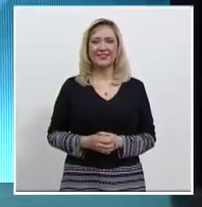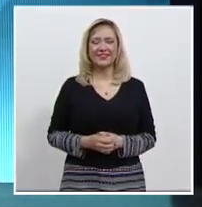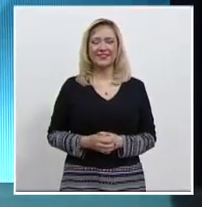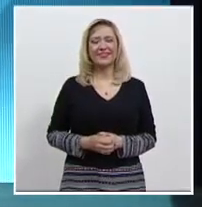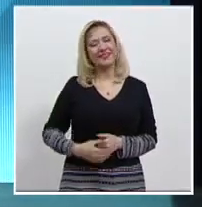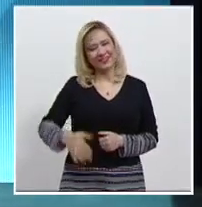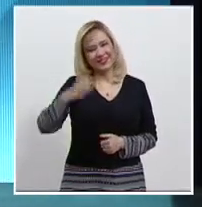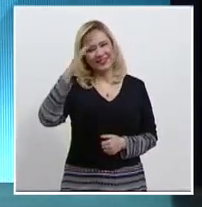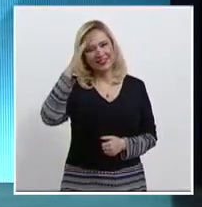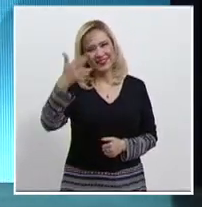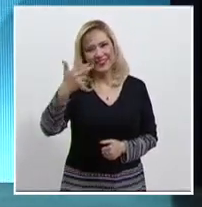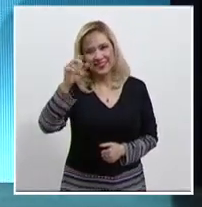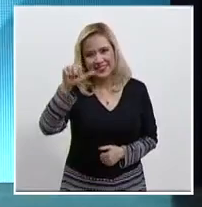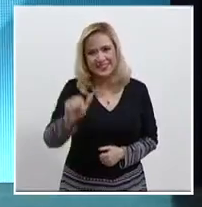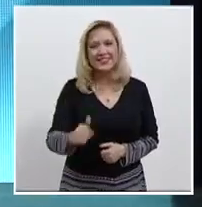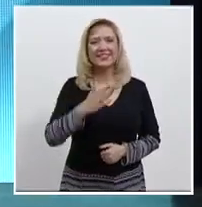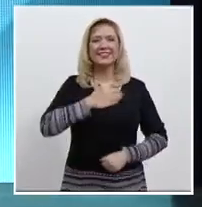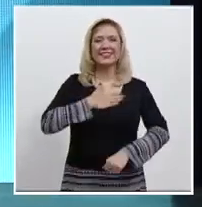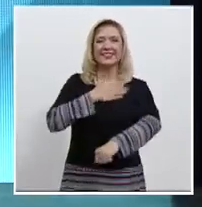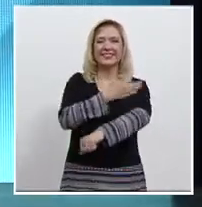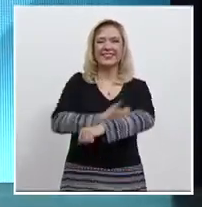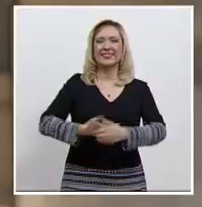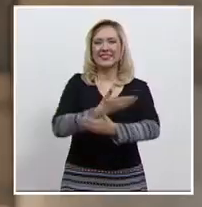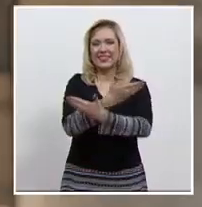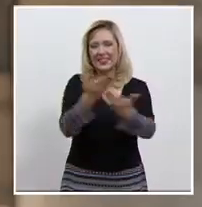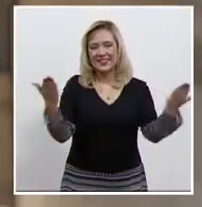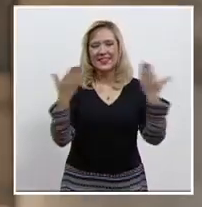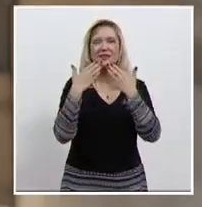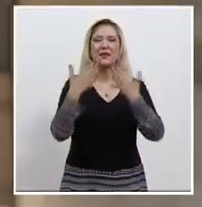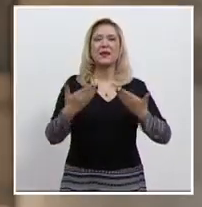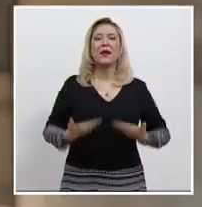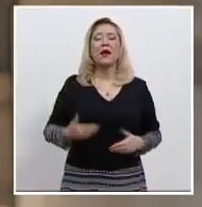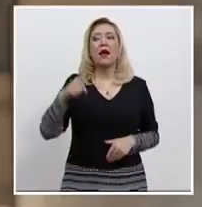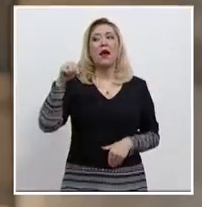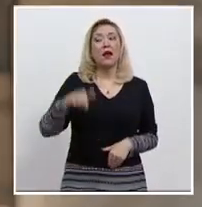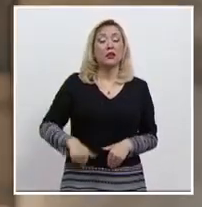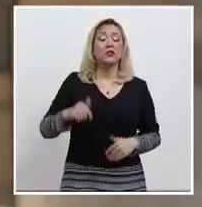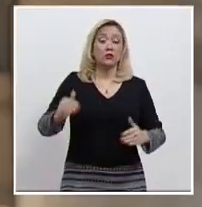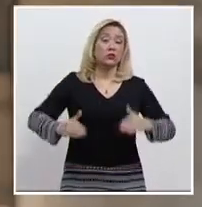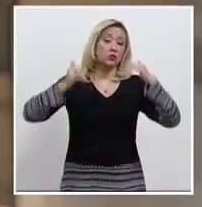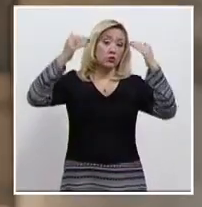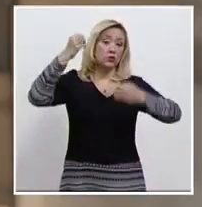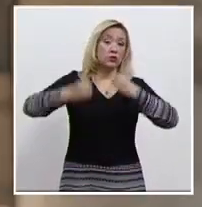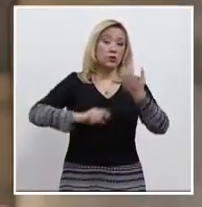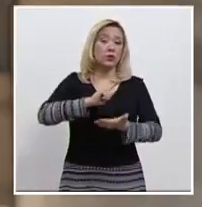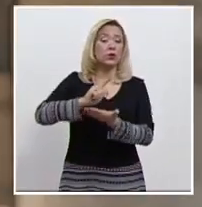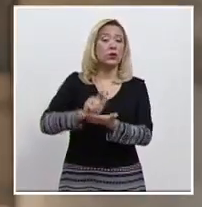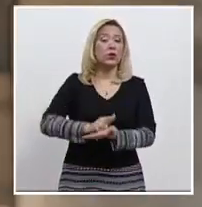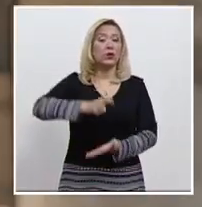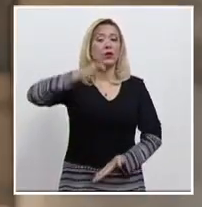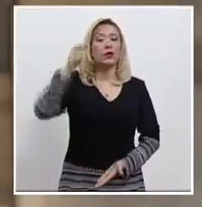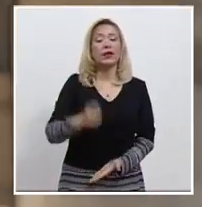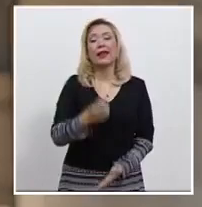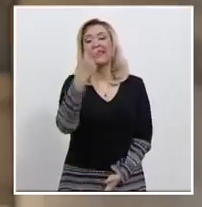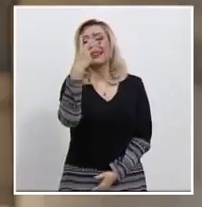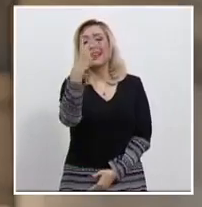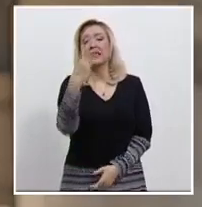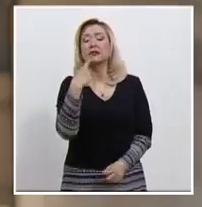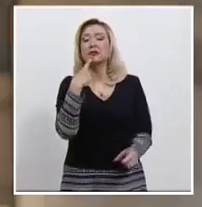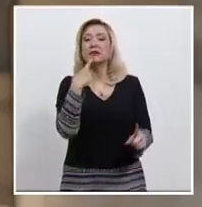¿Qué tal? Muy buenas tardes a todas las personas que siguen esta transmisión. El Pleno de la Suprema Corte de Justicia resolvió 3